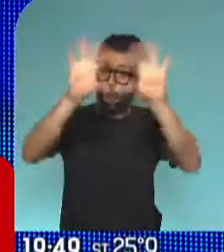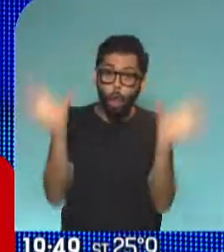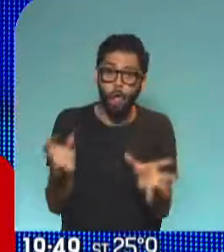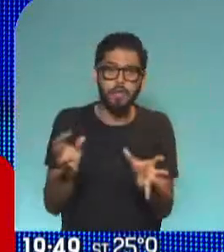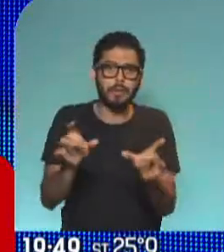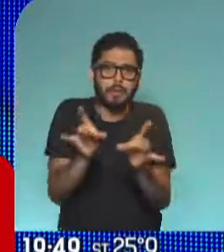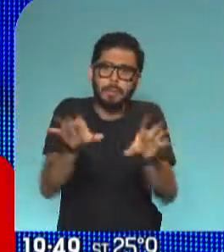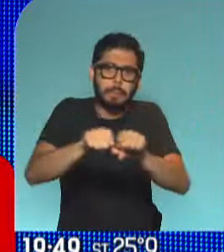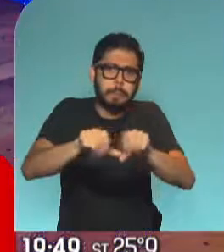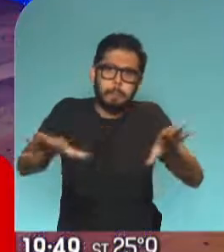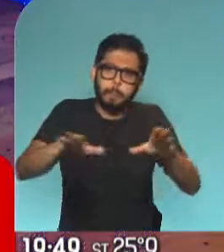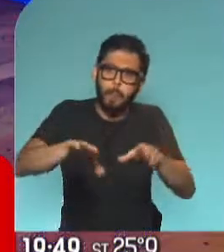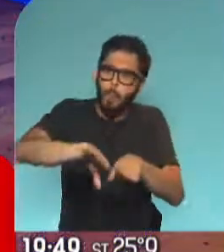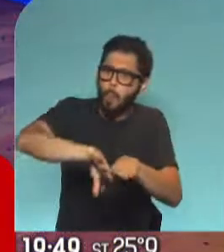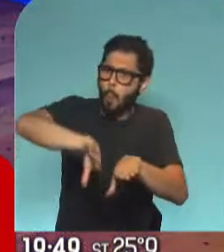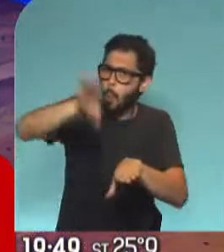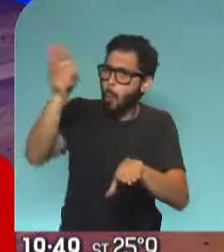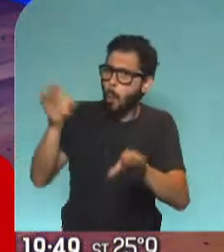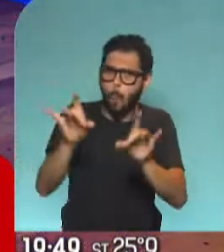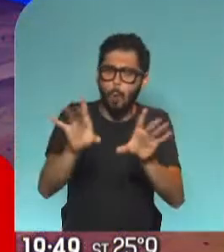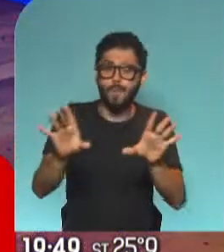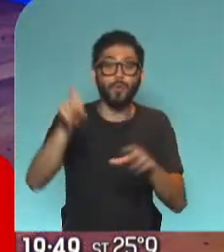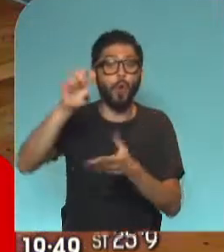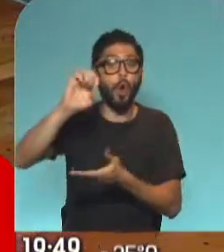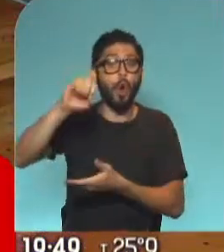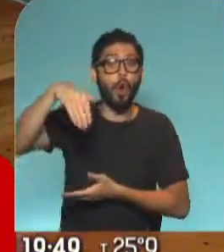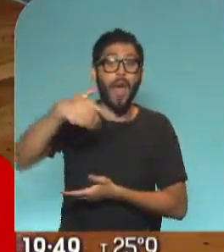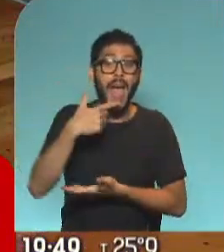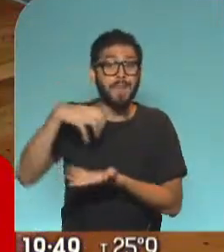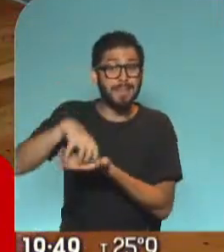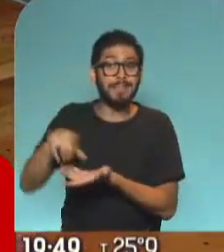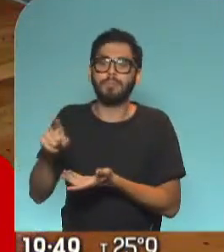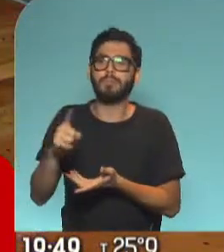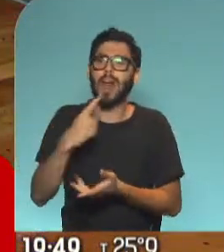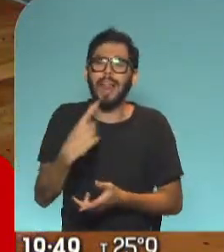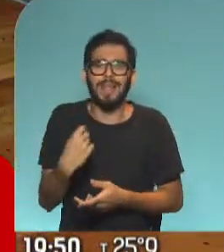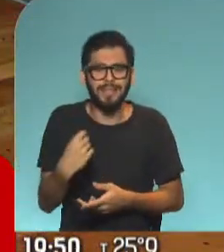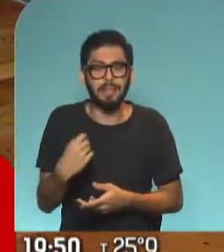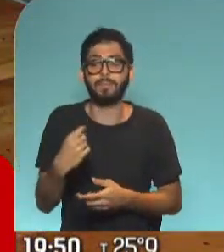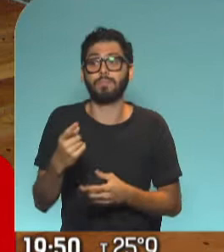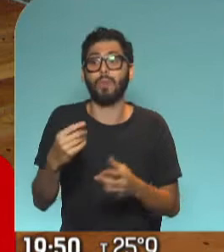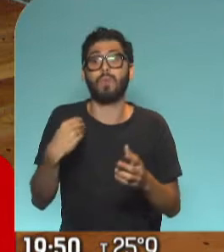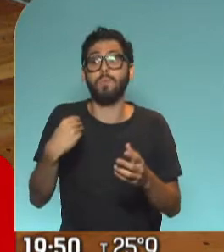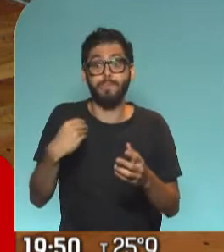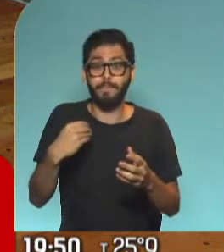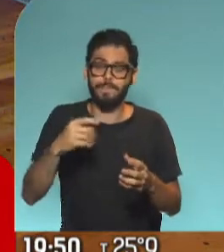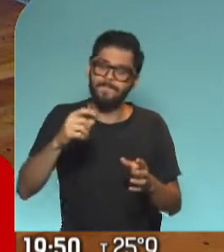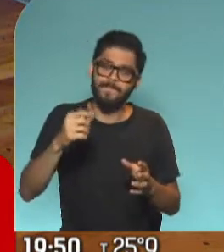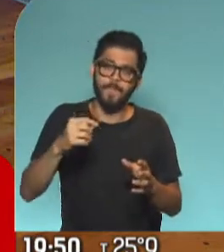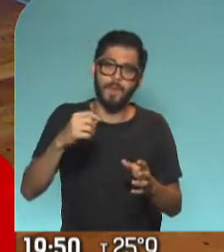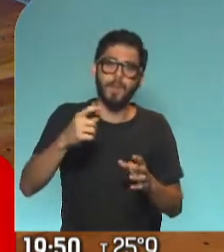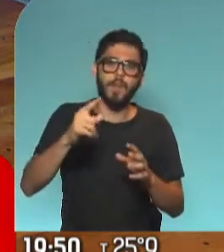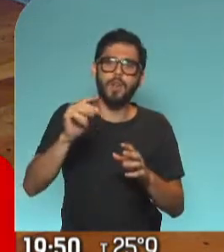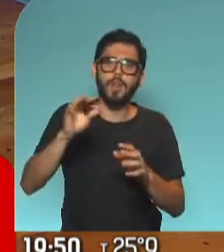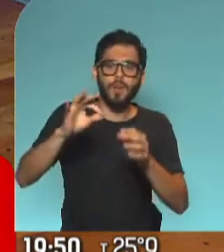OMS ya dijo claramente que eso se debe casi con seguridad a que esta cepa que está dando vuelta, sobre todo nosotros acá, la de